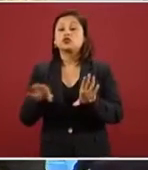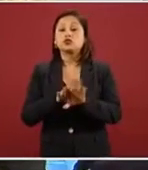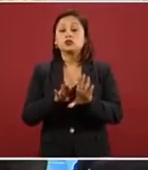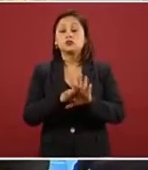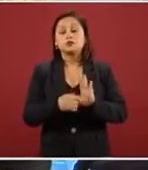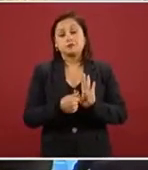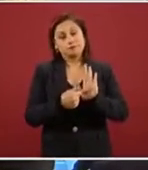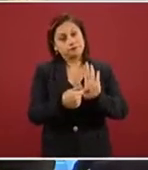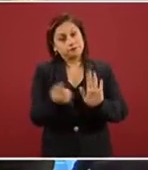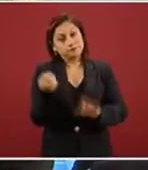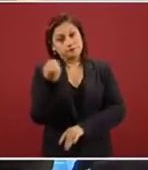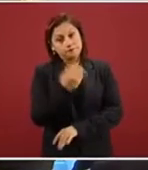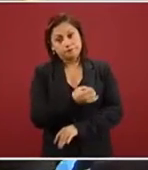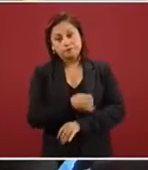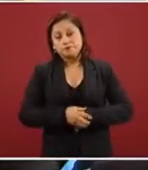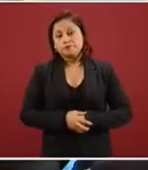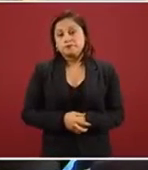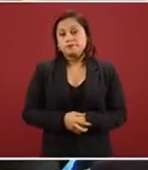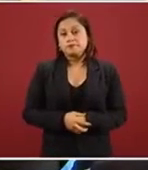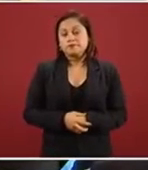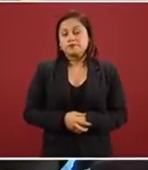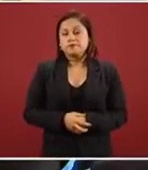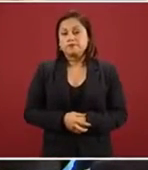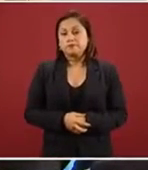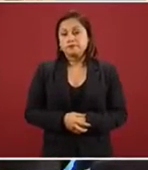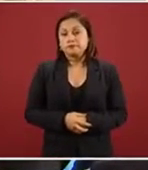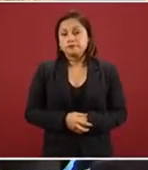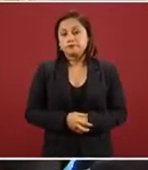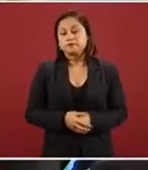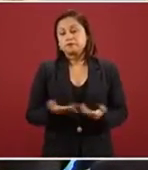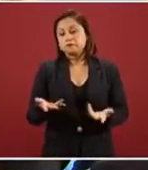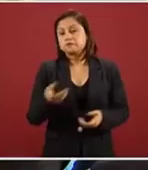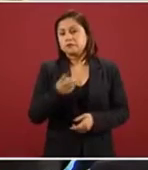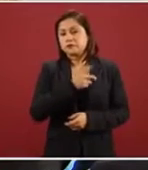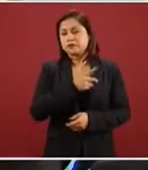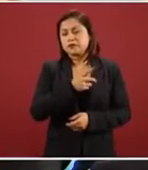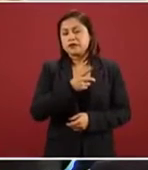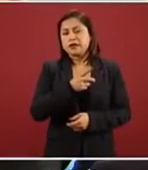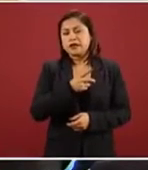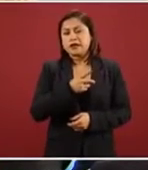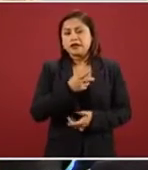Tiene que ver mucho el aumento